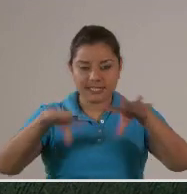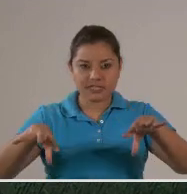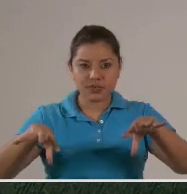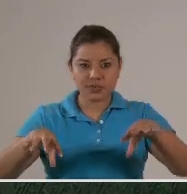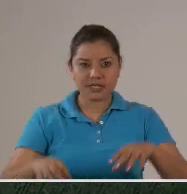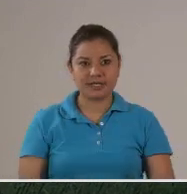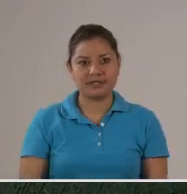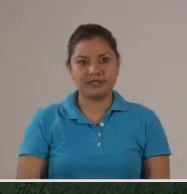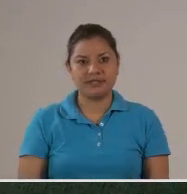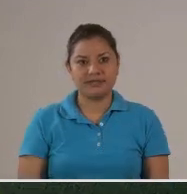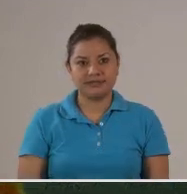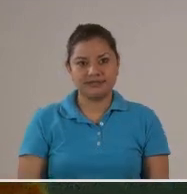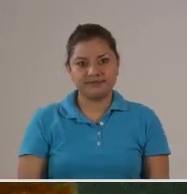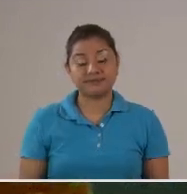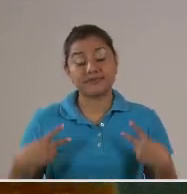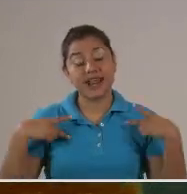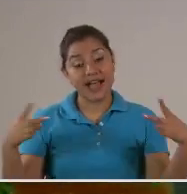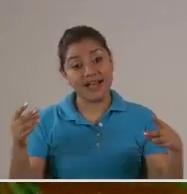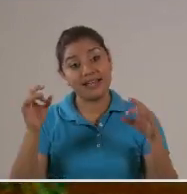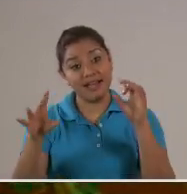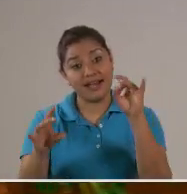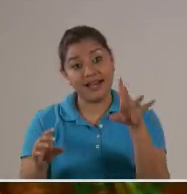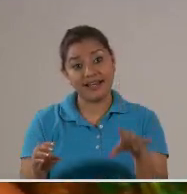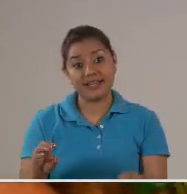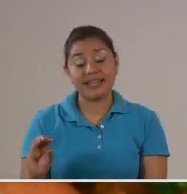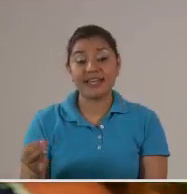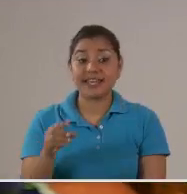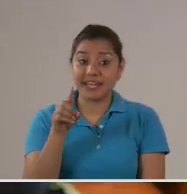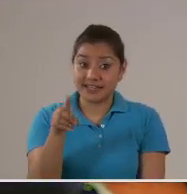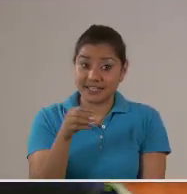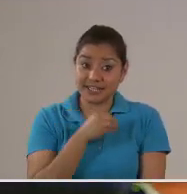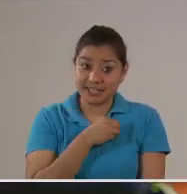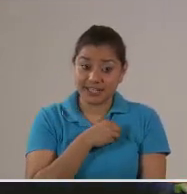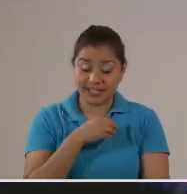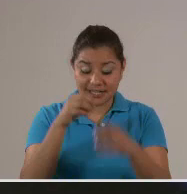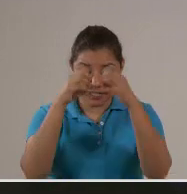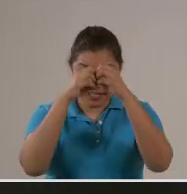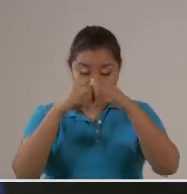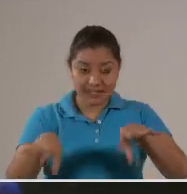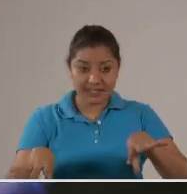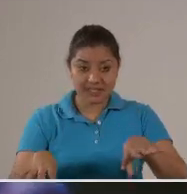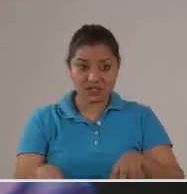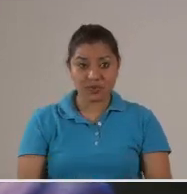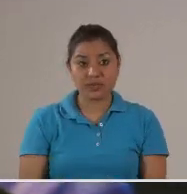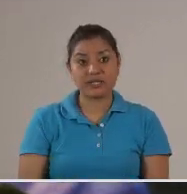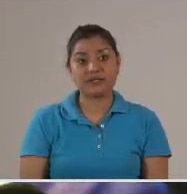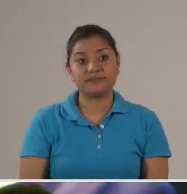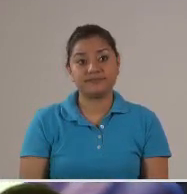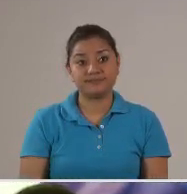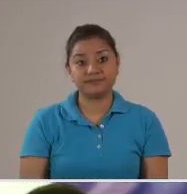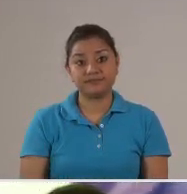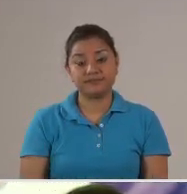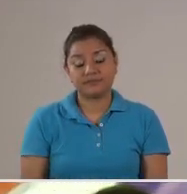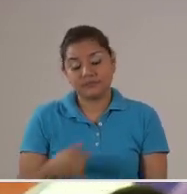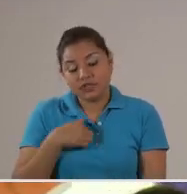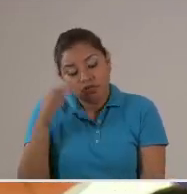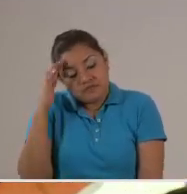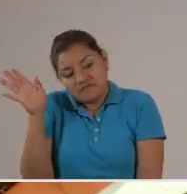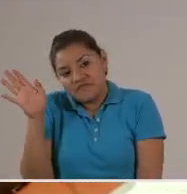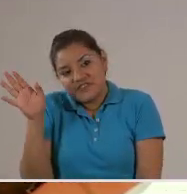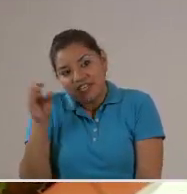destruir hay alguien que te quiere destruir yo no es que